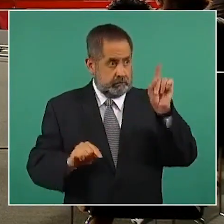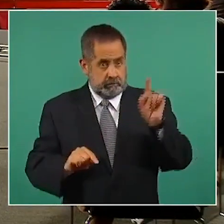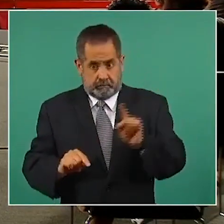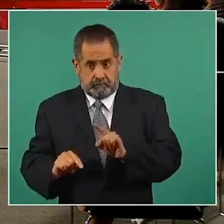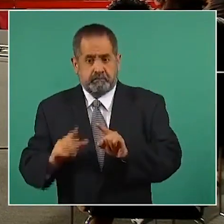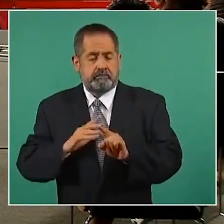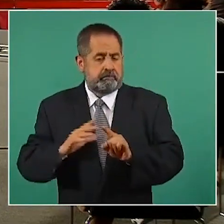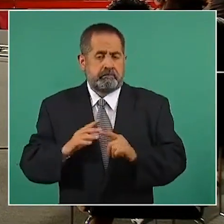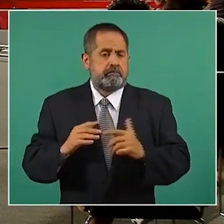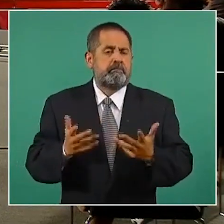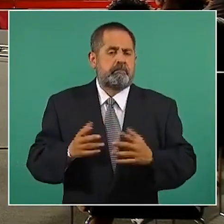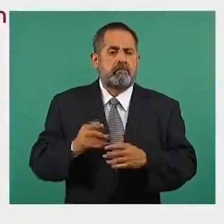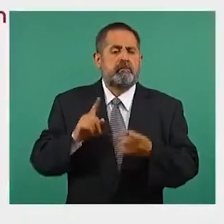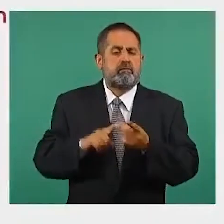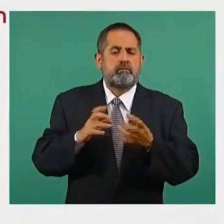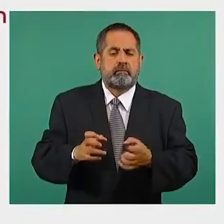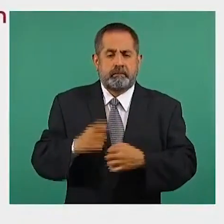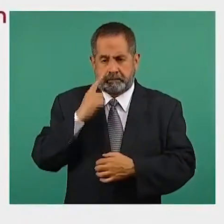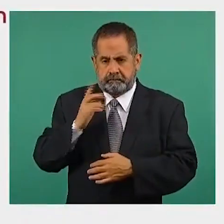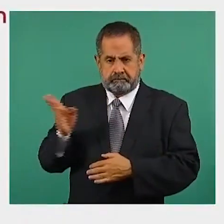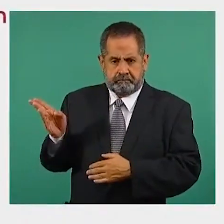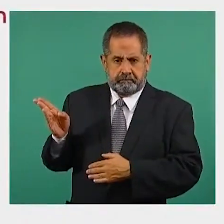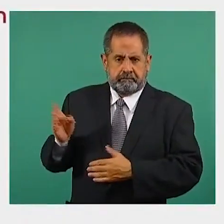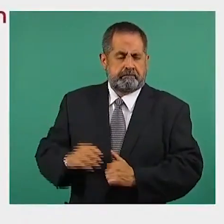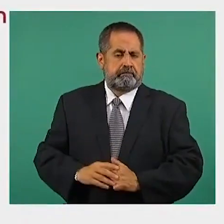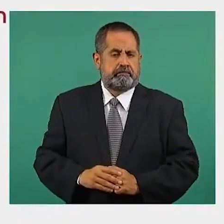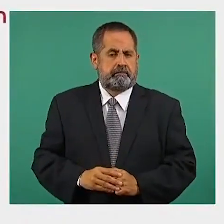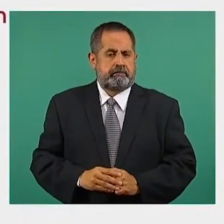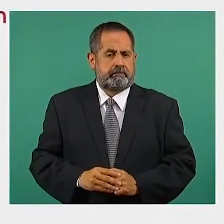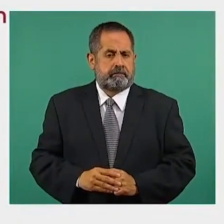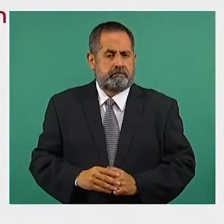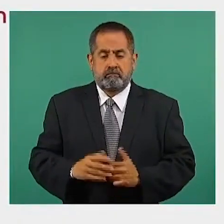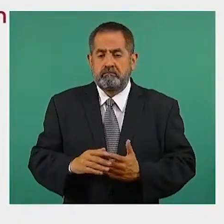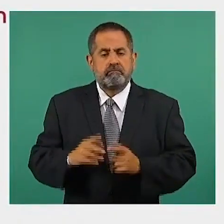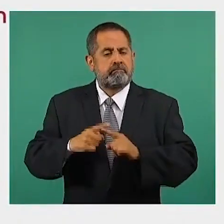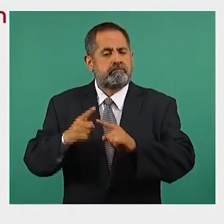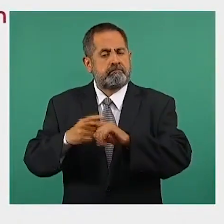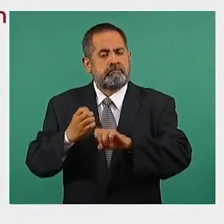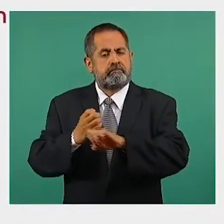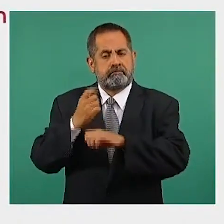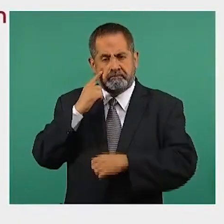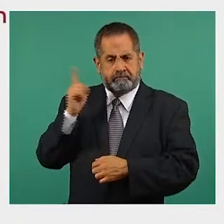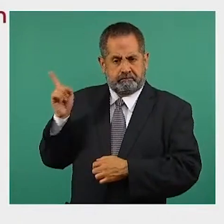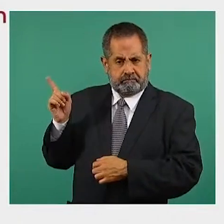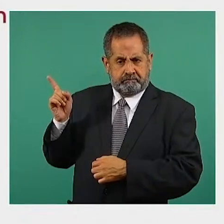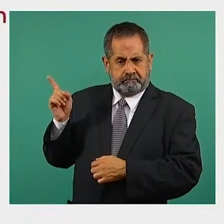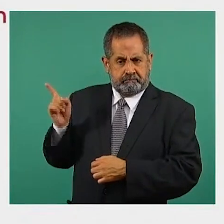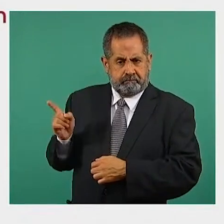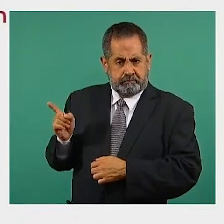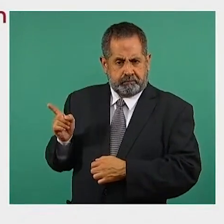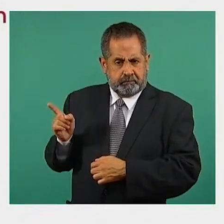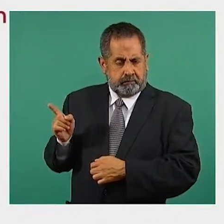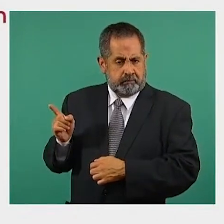por favor, es como lo muestra la figura de la República. En esos estados hay presencia directa con